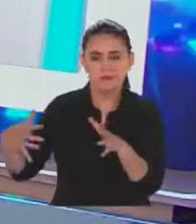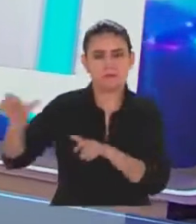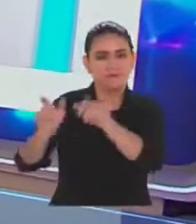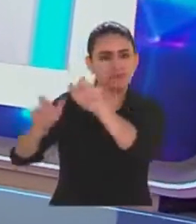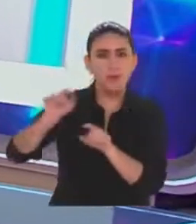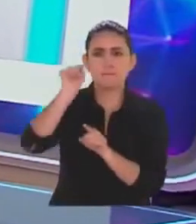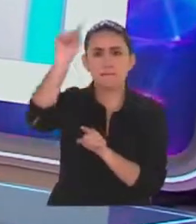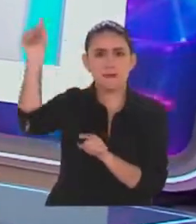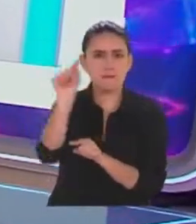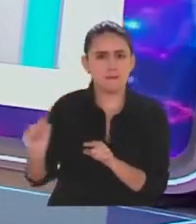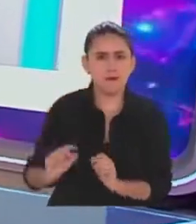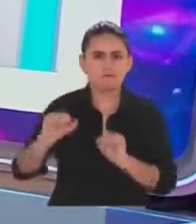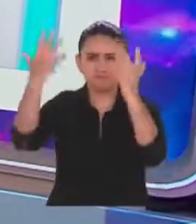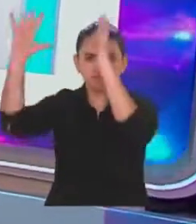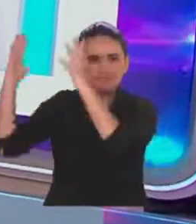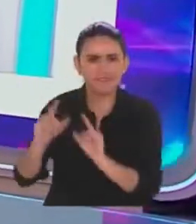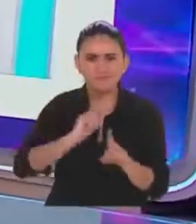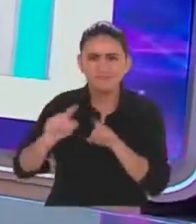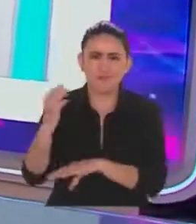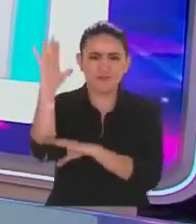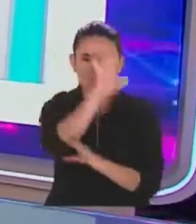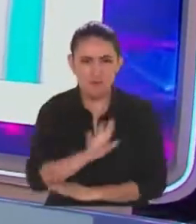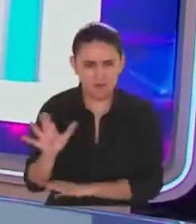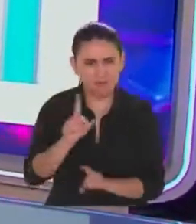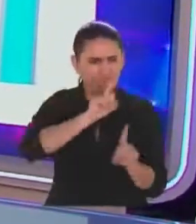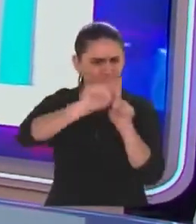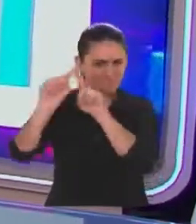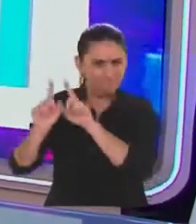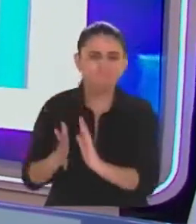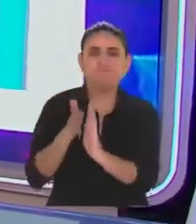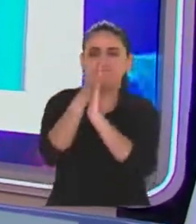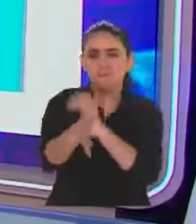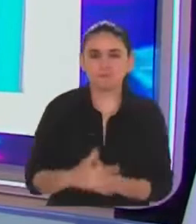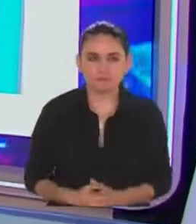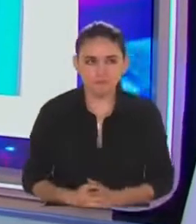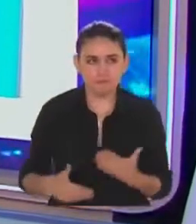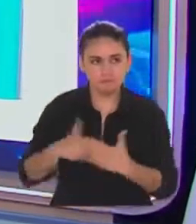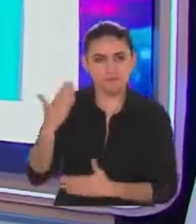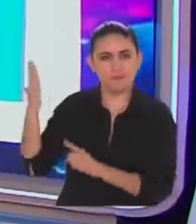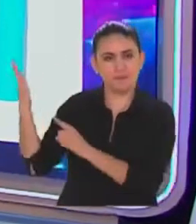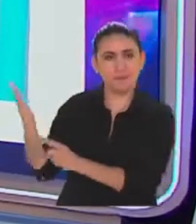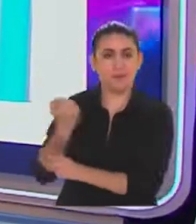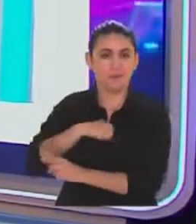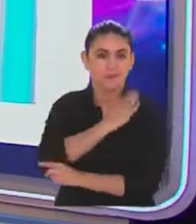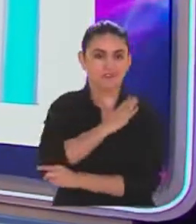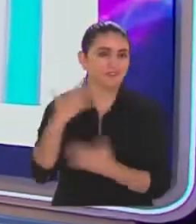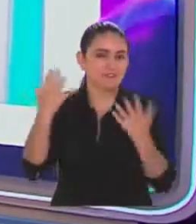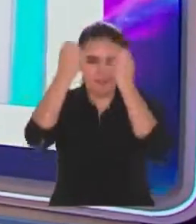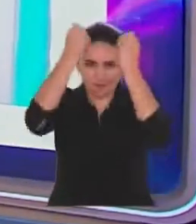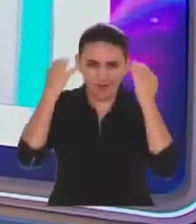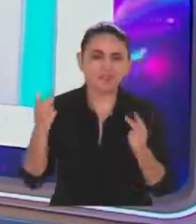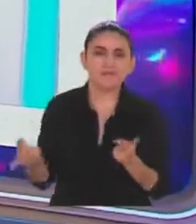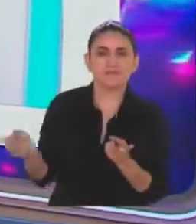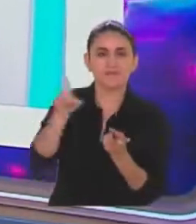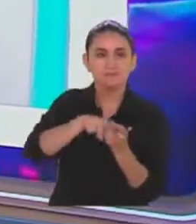entretenimiento RCN está listo para darles la mejor información desde diferentes puntos de Colombia. Isabela desde la Feria de las Flores, María Camila